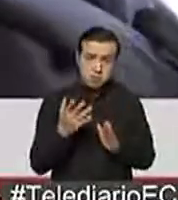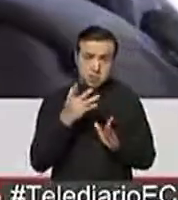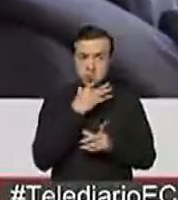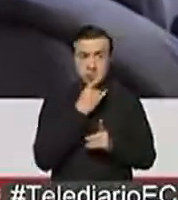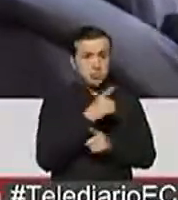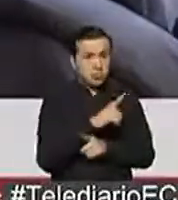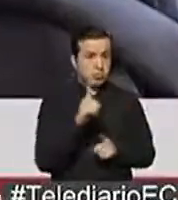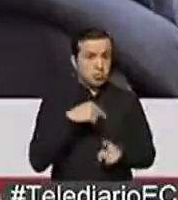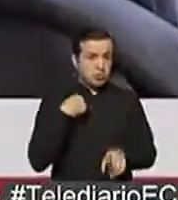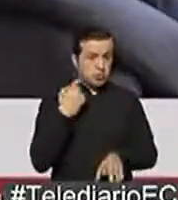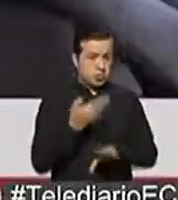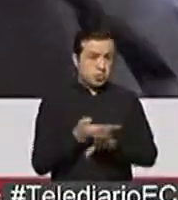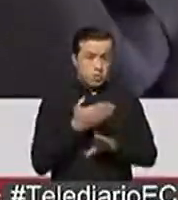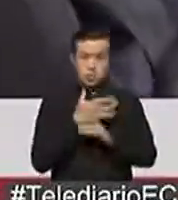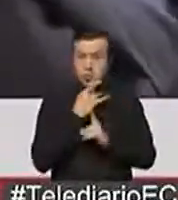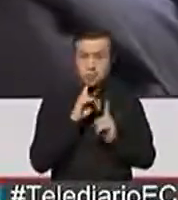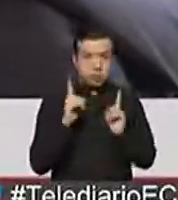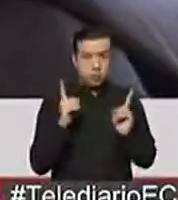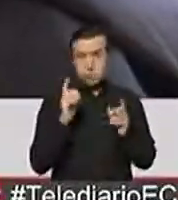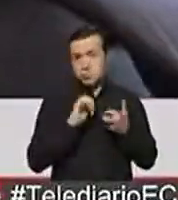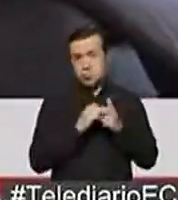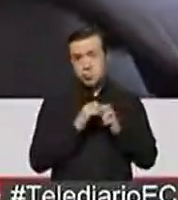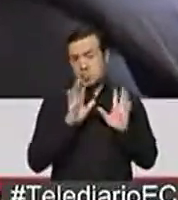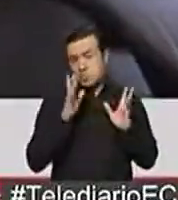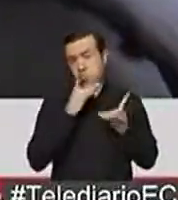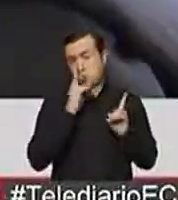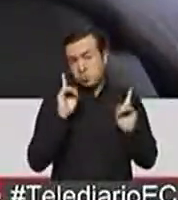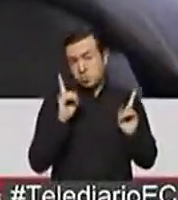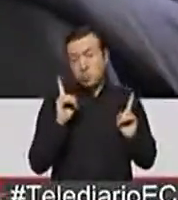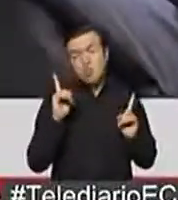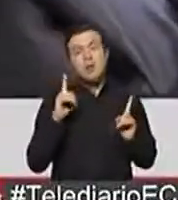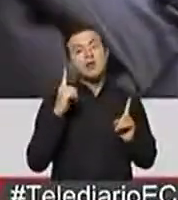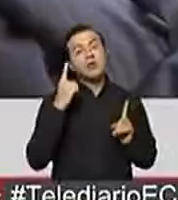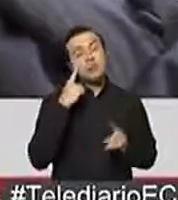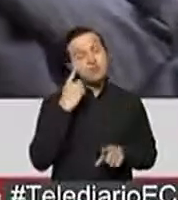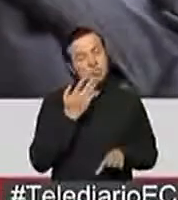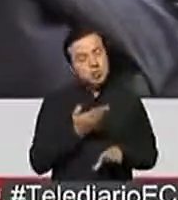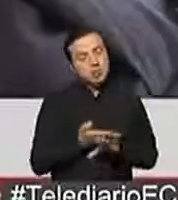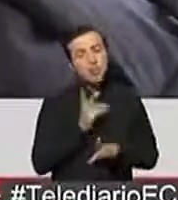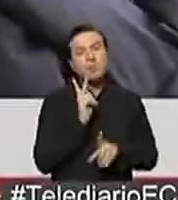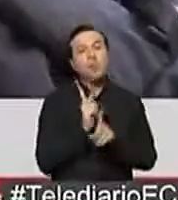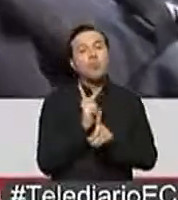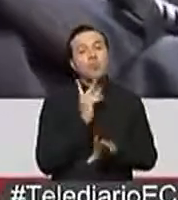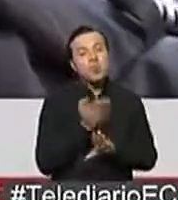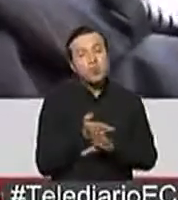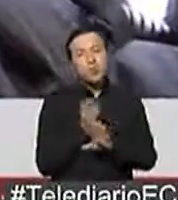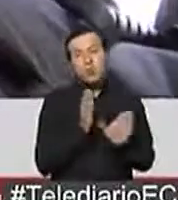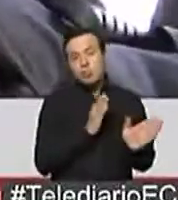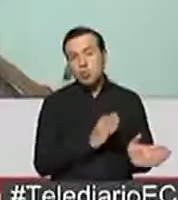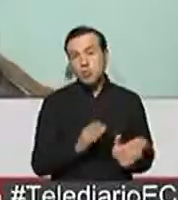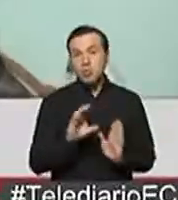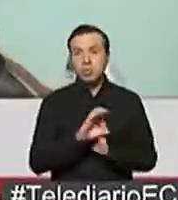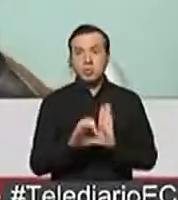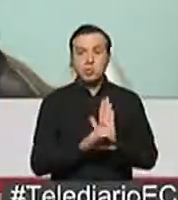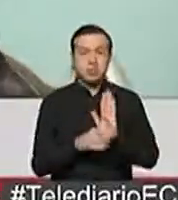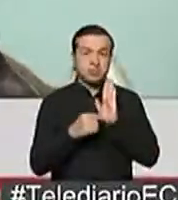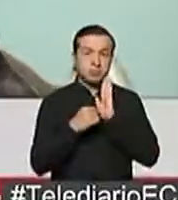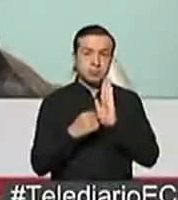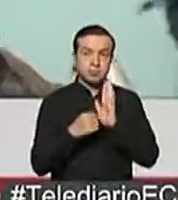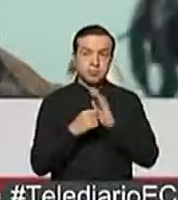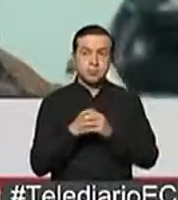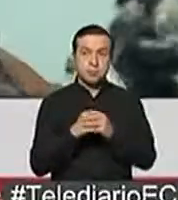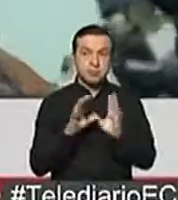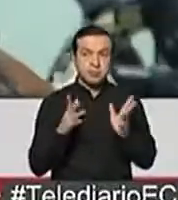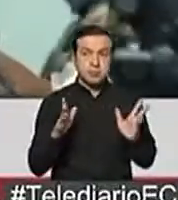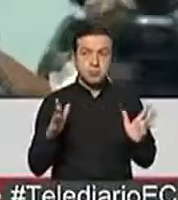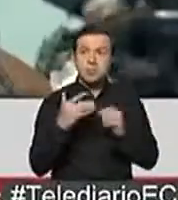gustaba lo que nosotros proponíamos, puede no gustarles, pero era un planteamiento sobre la base de la Constitución. En ninguna parte, en